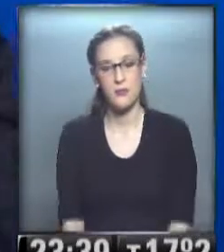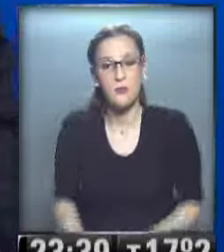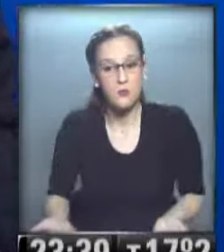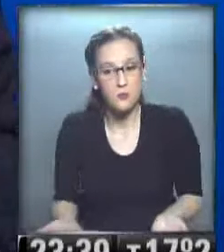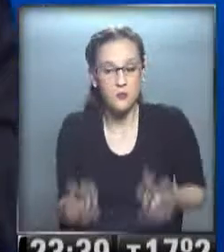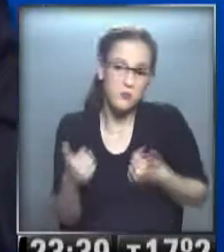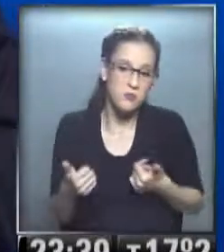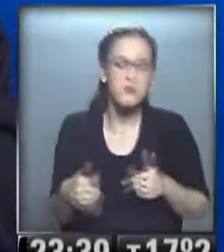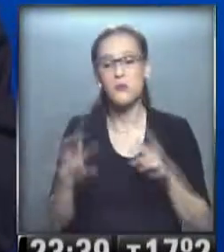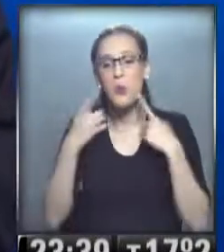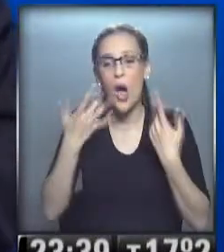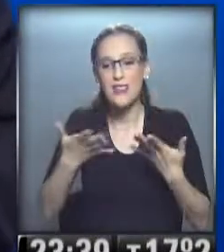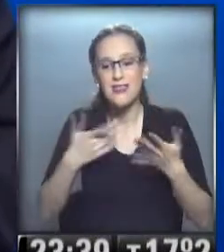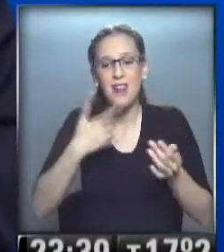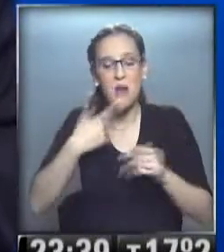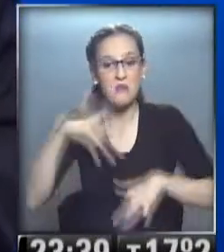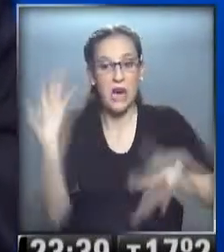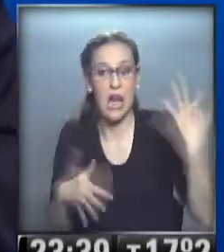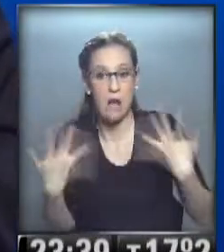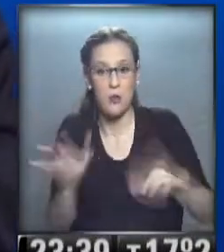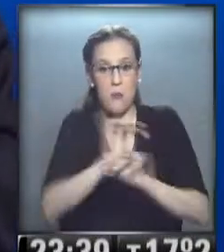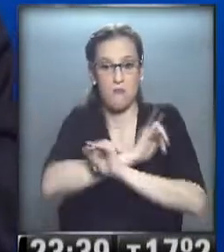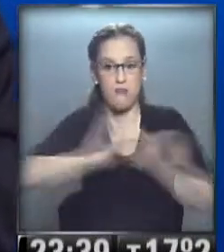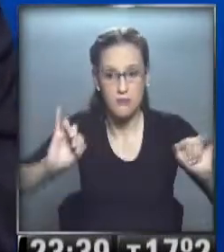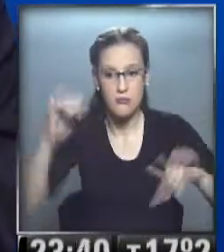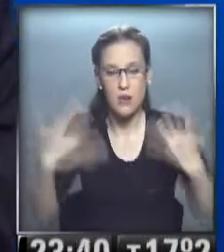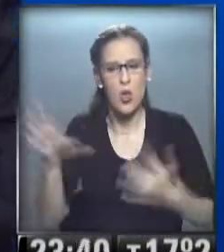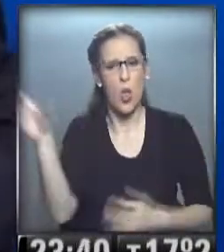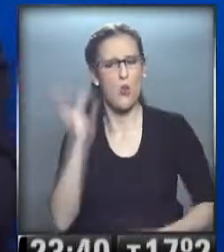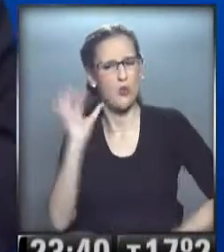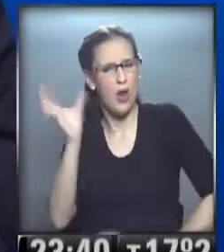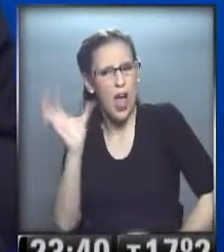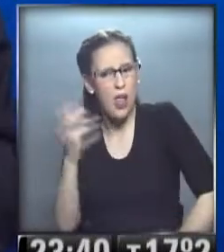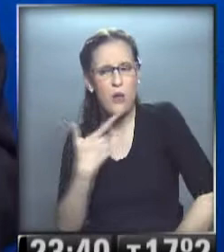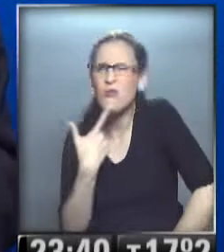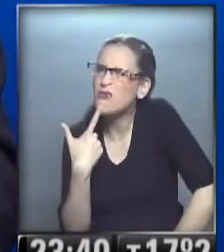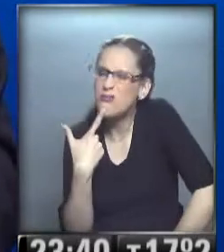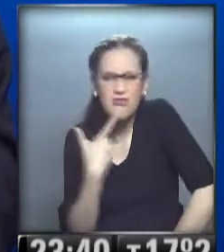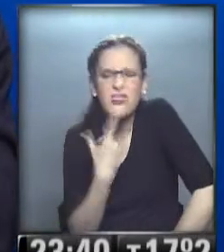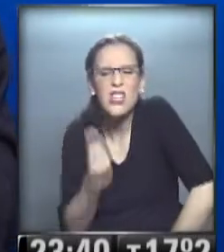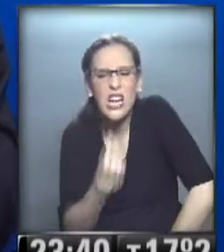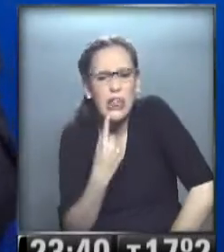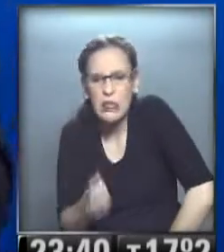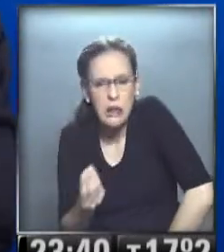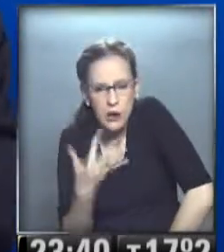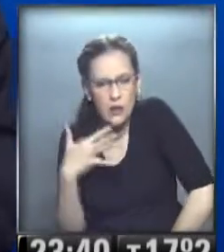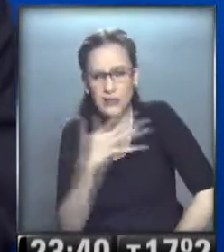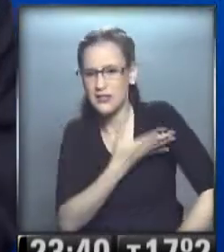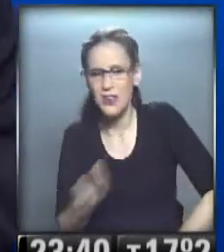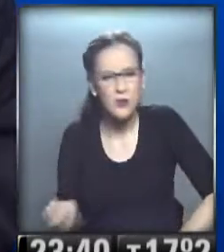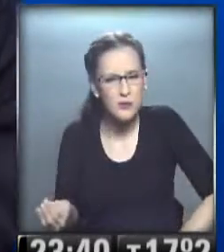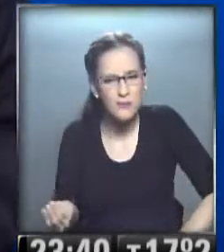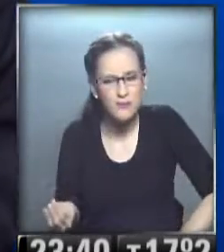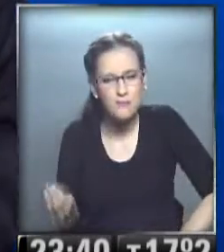Bien, ahí estaba el anuncio que fue rápido, Scochimarro. Yo estaba escuchando la radio en ese momento. Nadie llegó a entender qué había anunciado. Entró, lo anunció